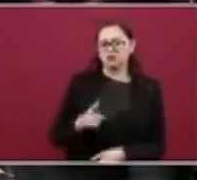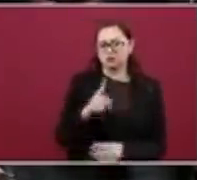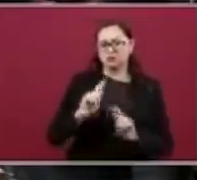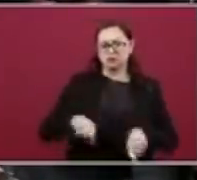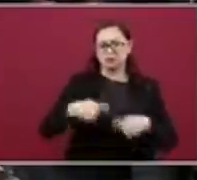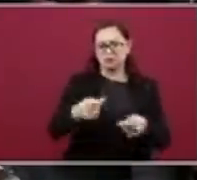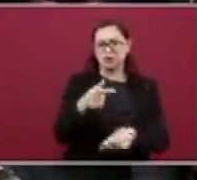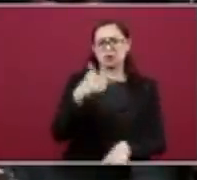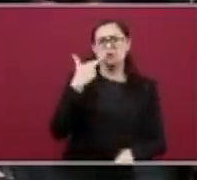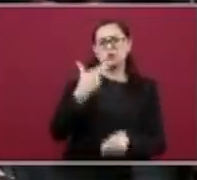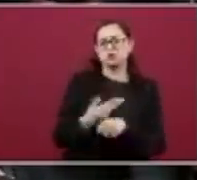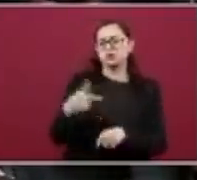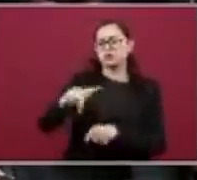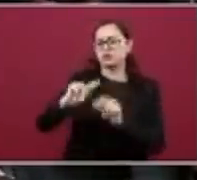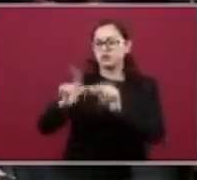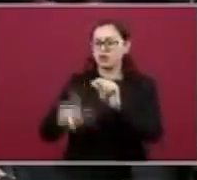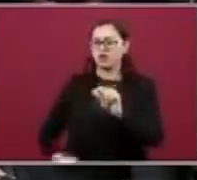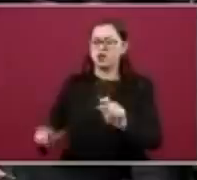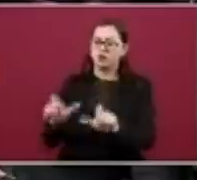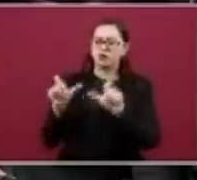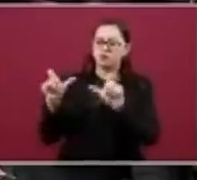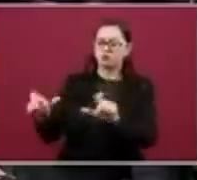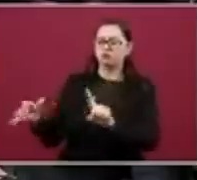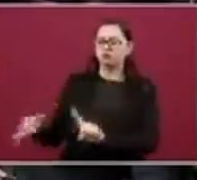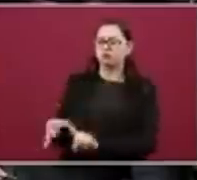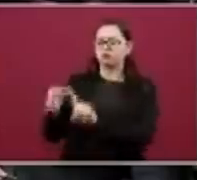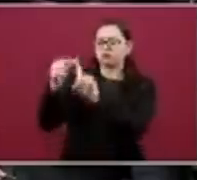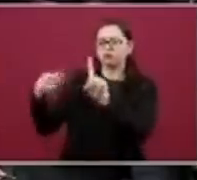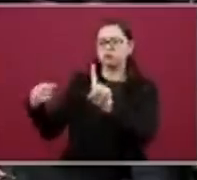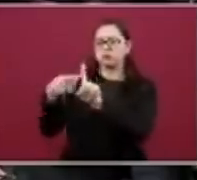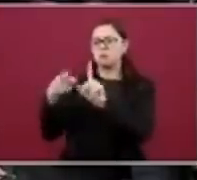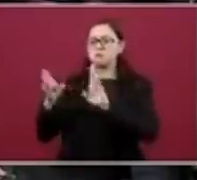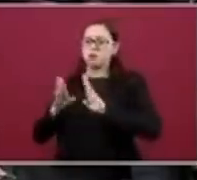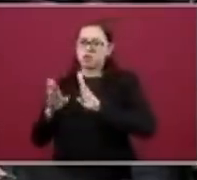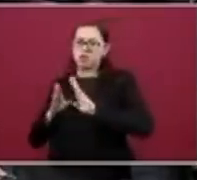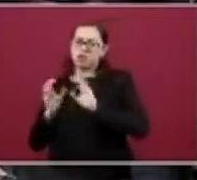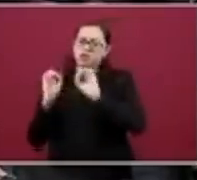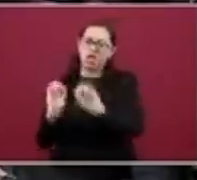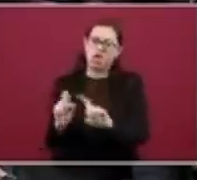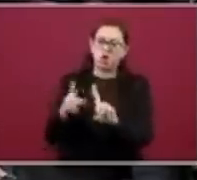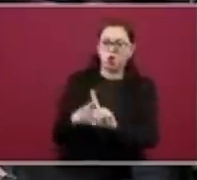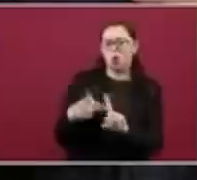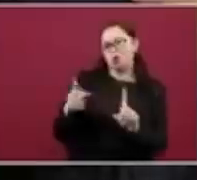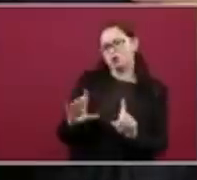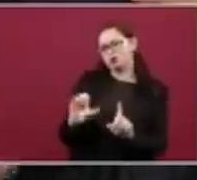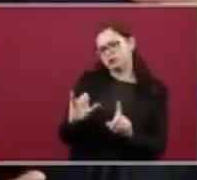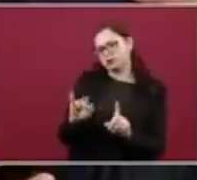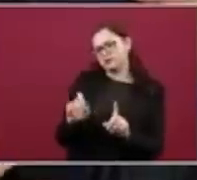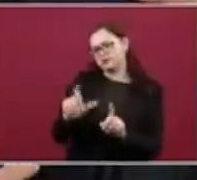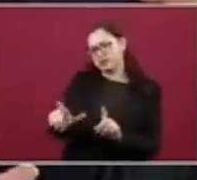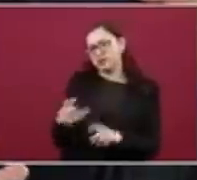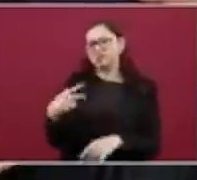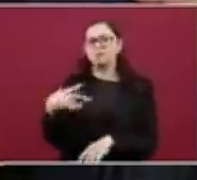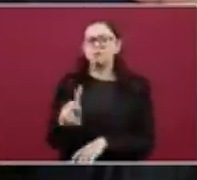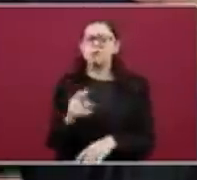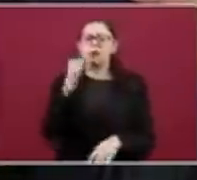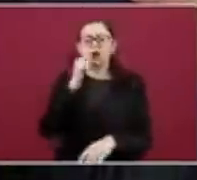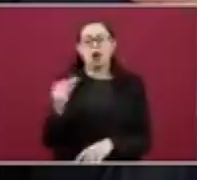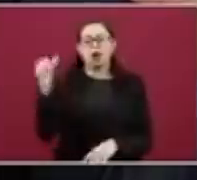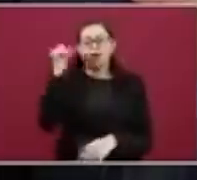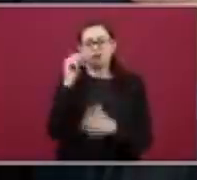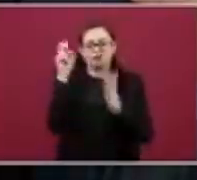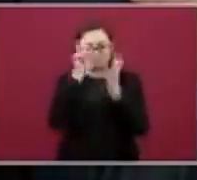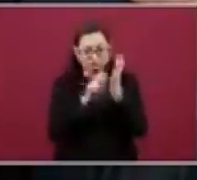de la Guardia Nacional, ya sea un mando militar o civil. Sin embargo, en las modificaciones al dictamen que se aprobó ayer,